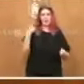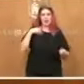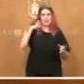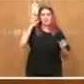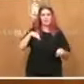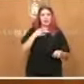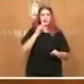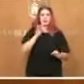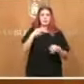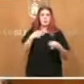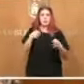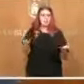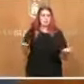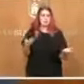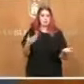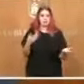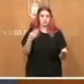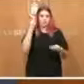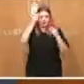irreflexión.